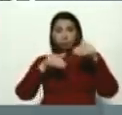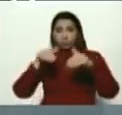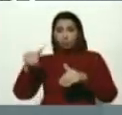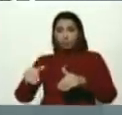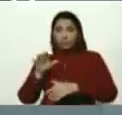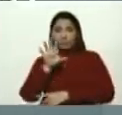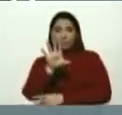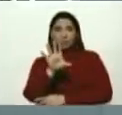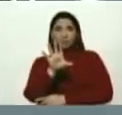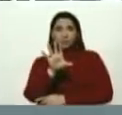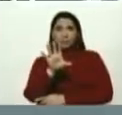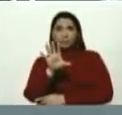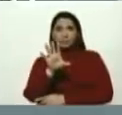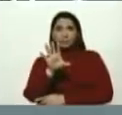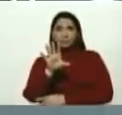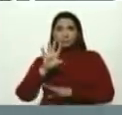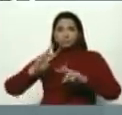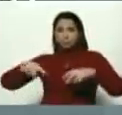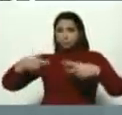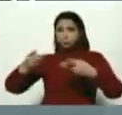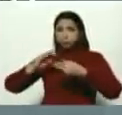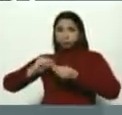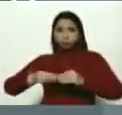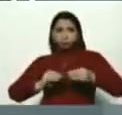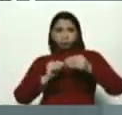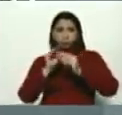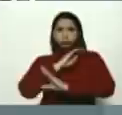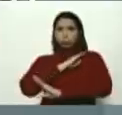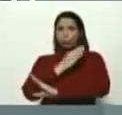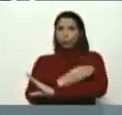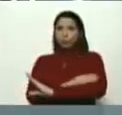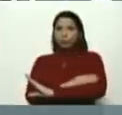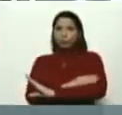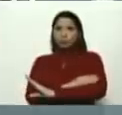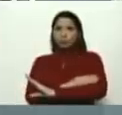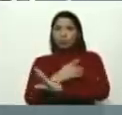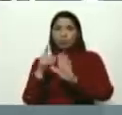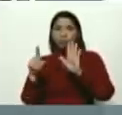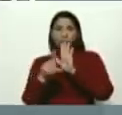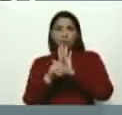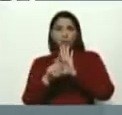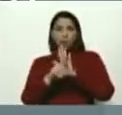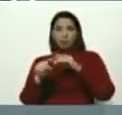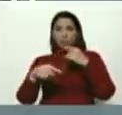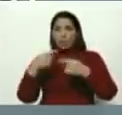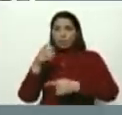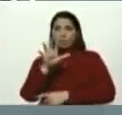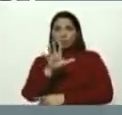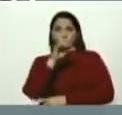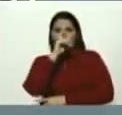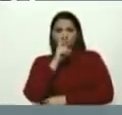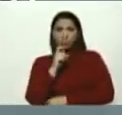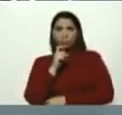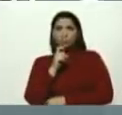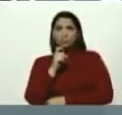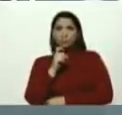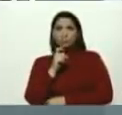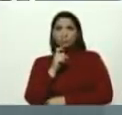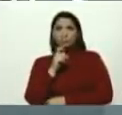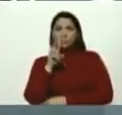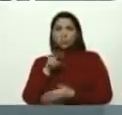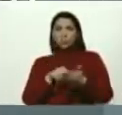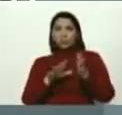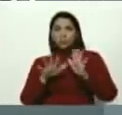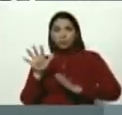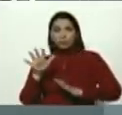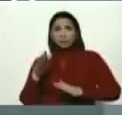país se renueva. El poder legislativo cada 5 años, el 2015